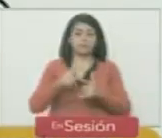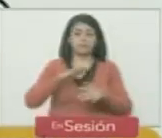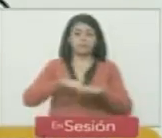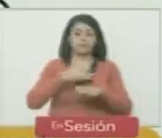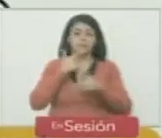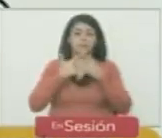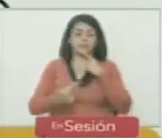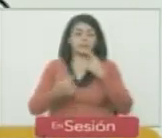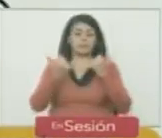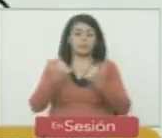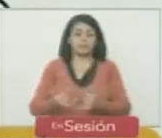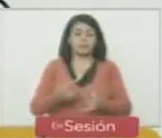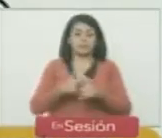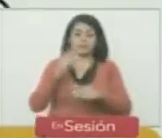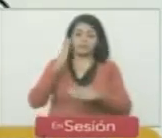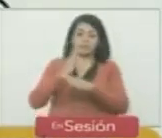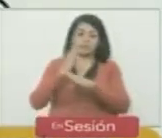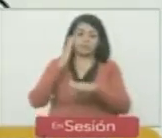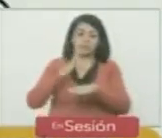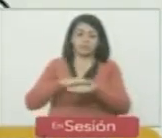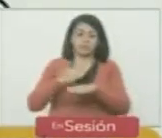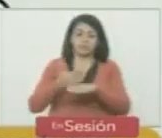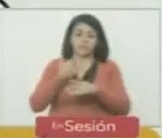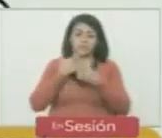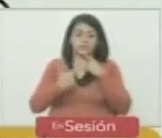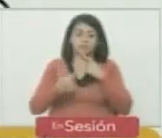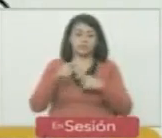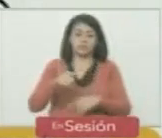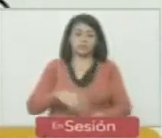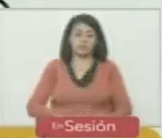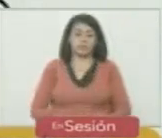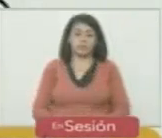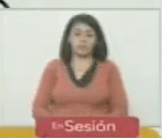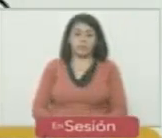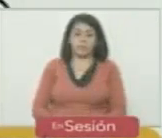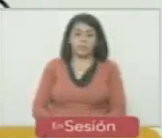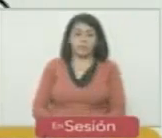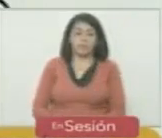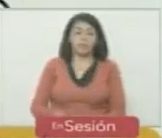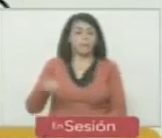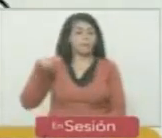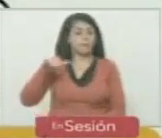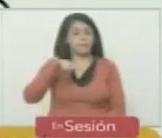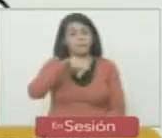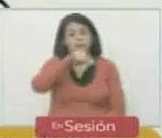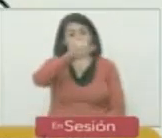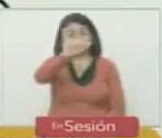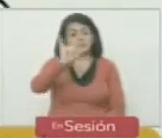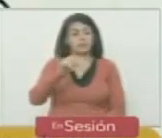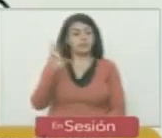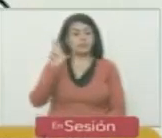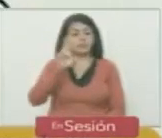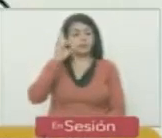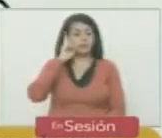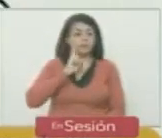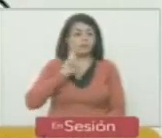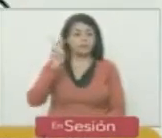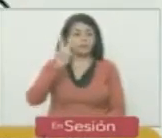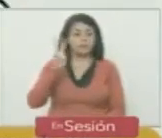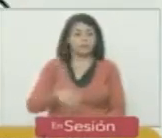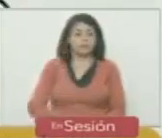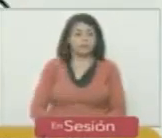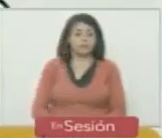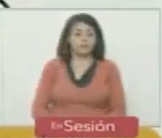darle concreción al bloqueo? Porque es una aeronave de la República Bolivariana